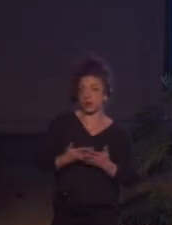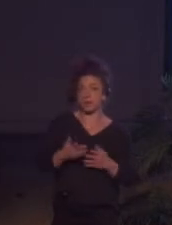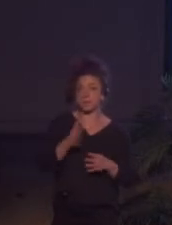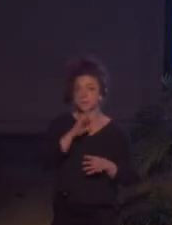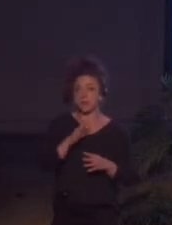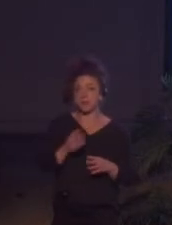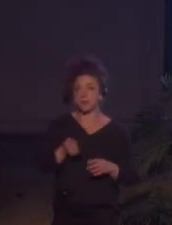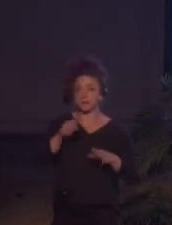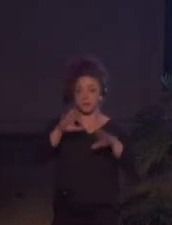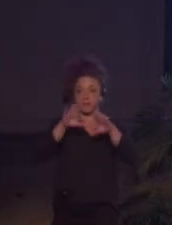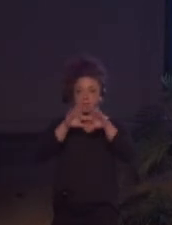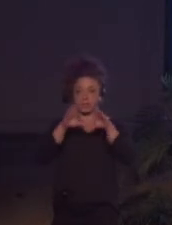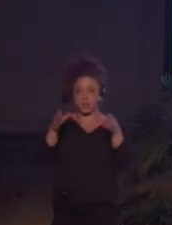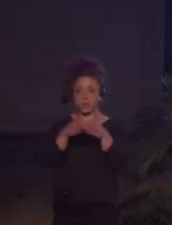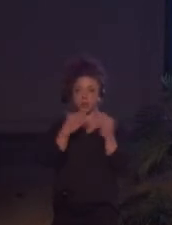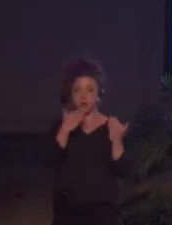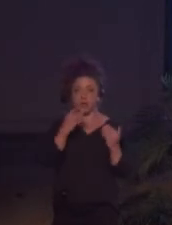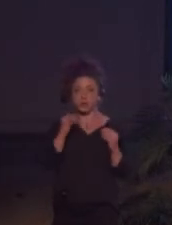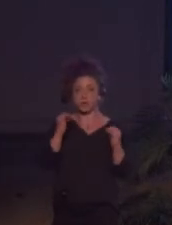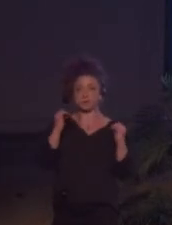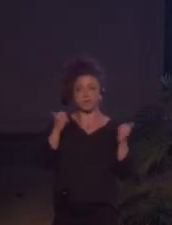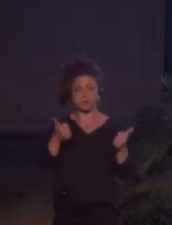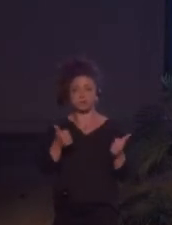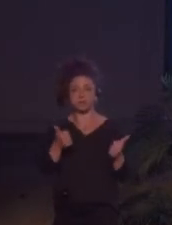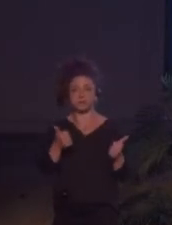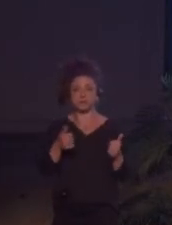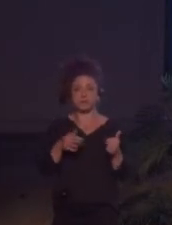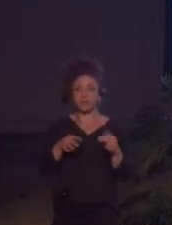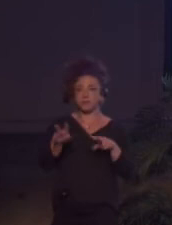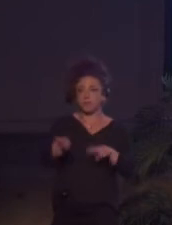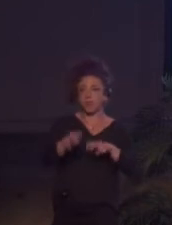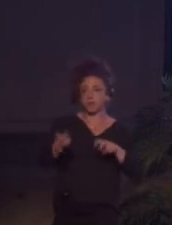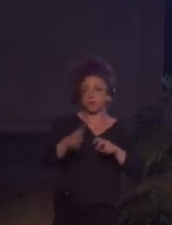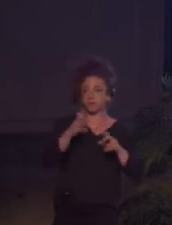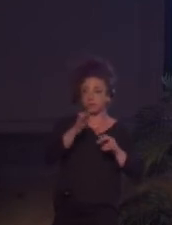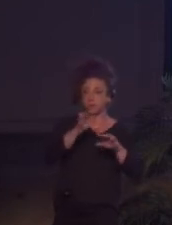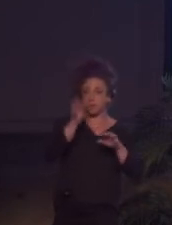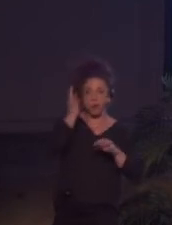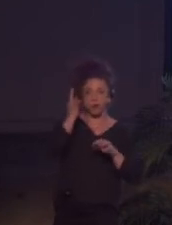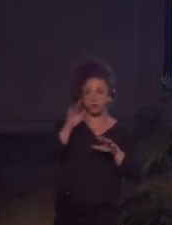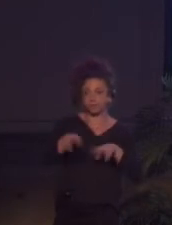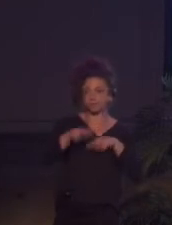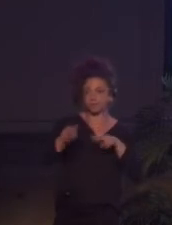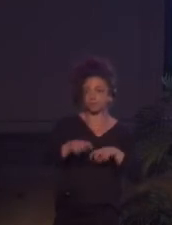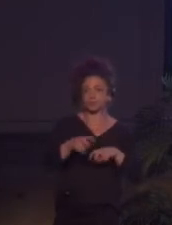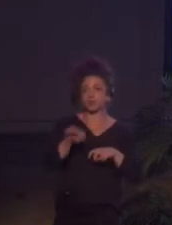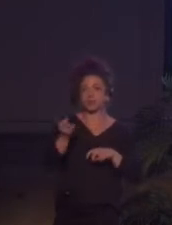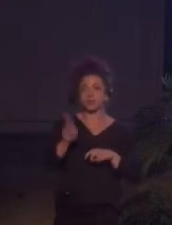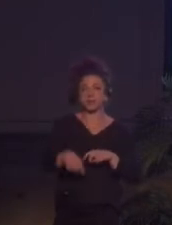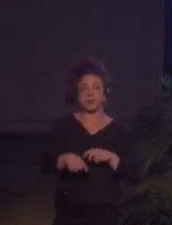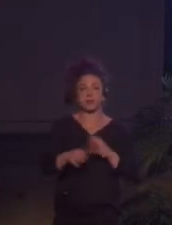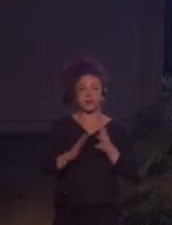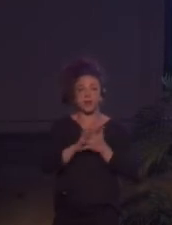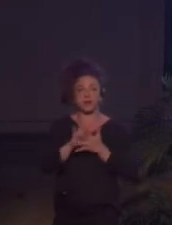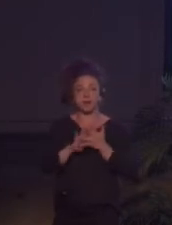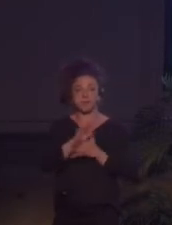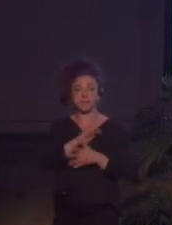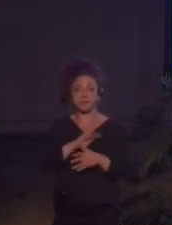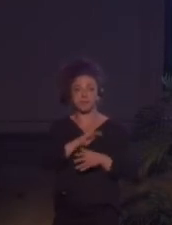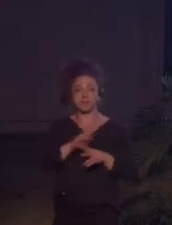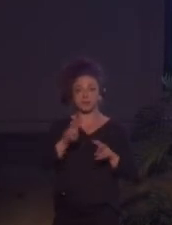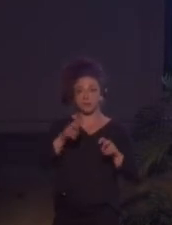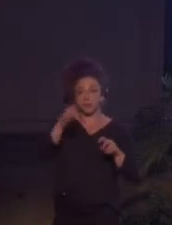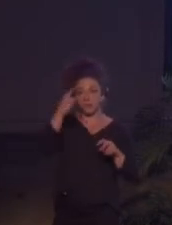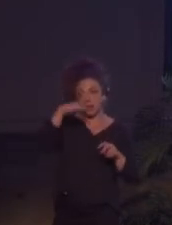iniciativas feministas, ¿no? Pues ganaderas, mujeres, ¿no? Y se está dando también como mucho peso, ¿no? Pues a una